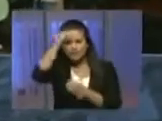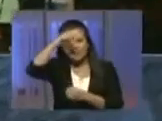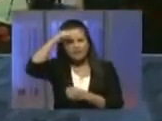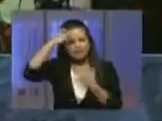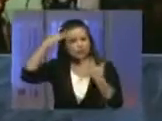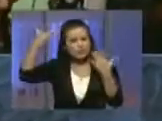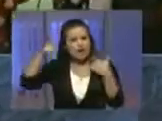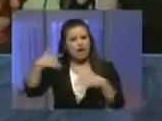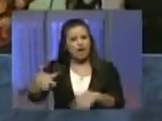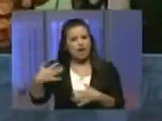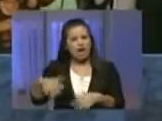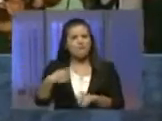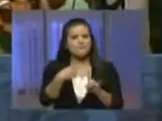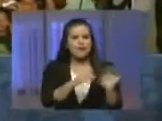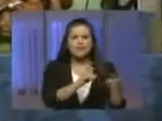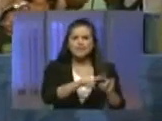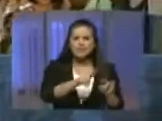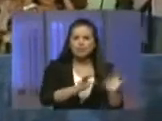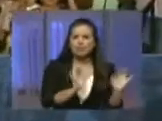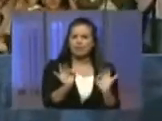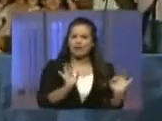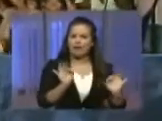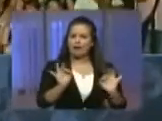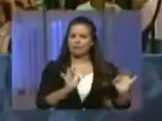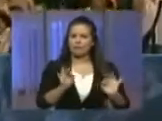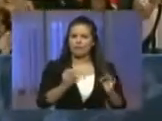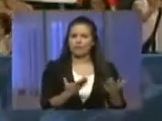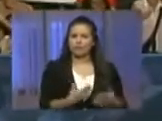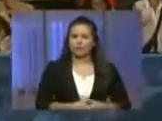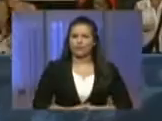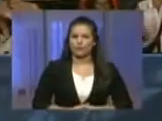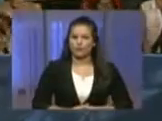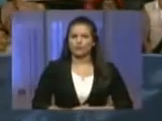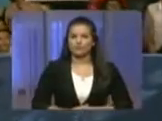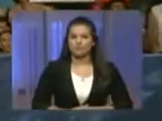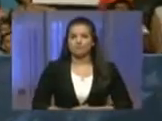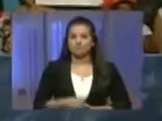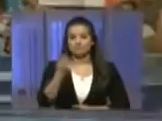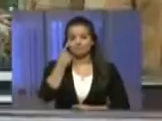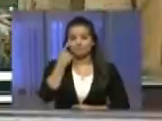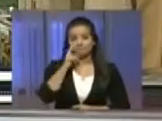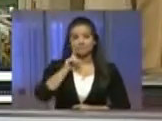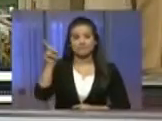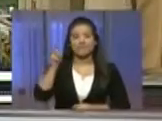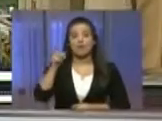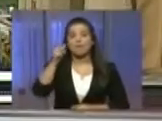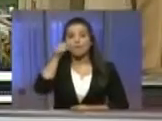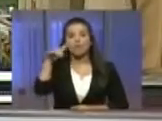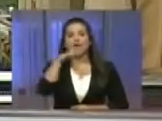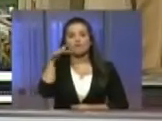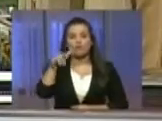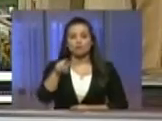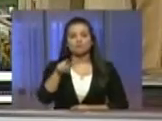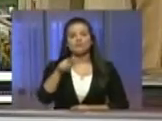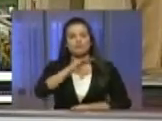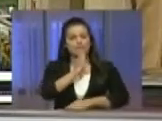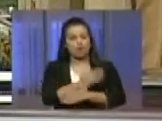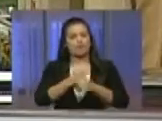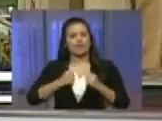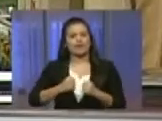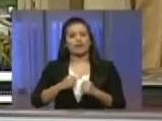de la actuación de nuestros niños fíjense Ustedes es el poder popular el poder que